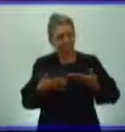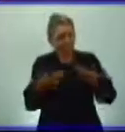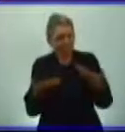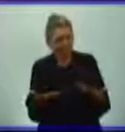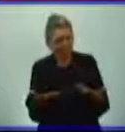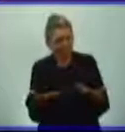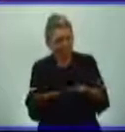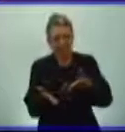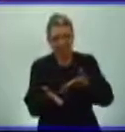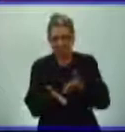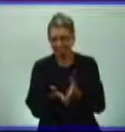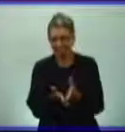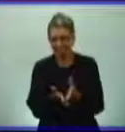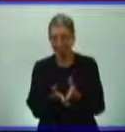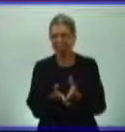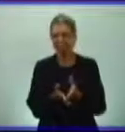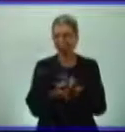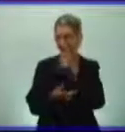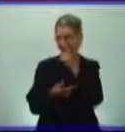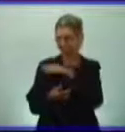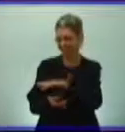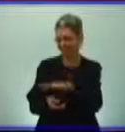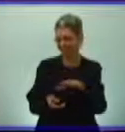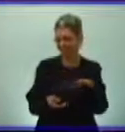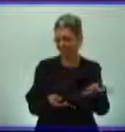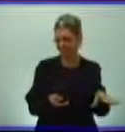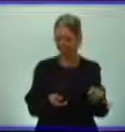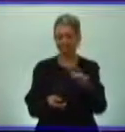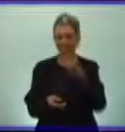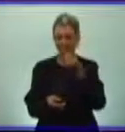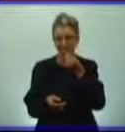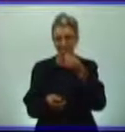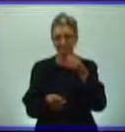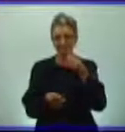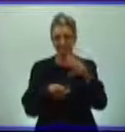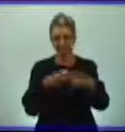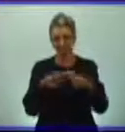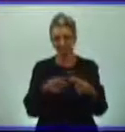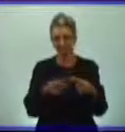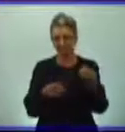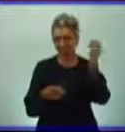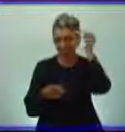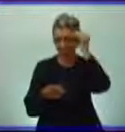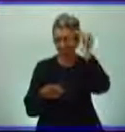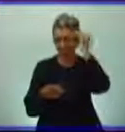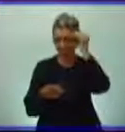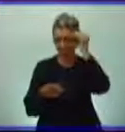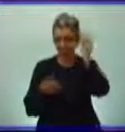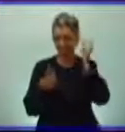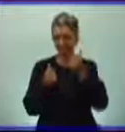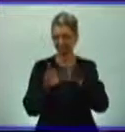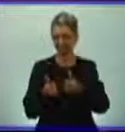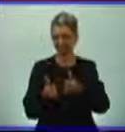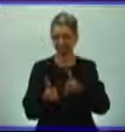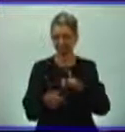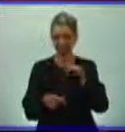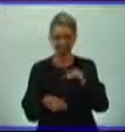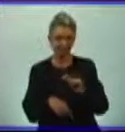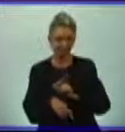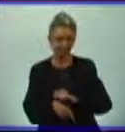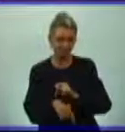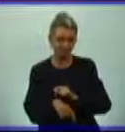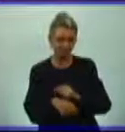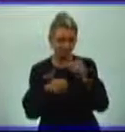que continúen ayudando a sus hijos para que continúen complementando su aprendizaje. En estos tiempos en los que